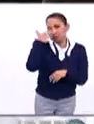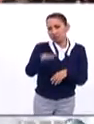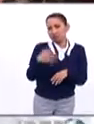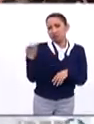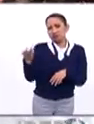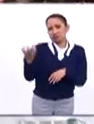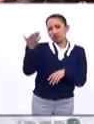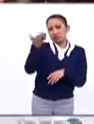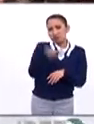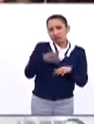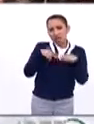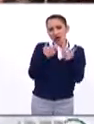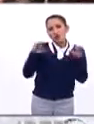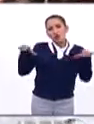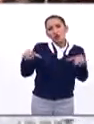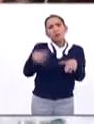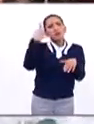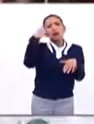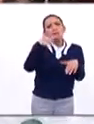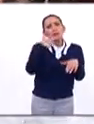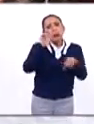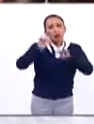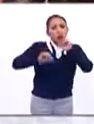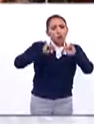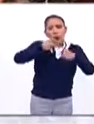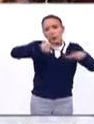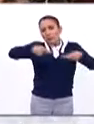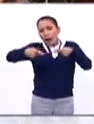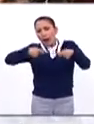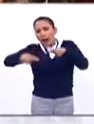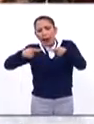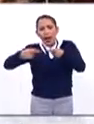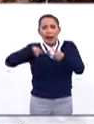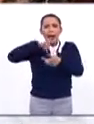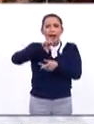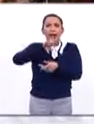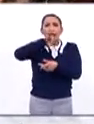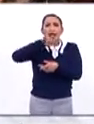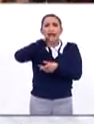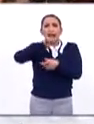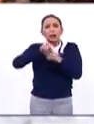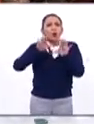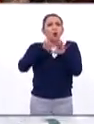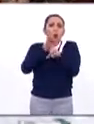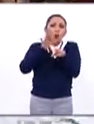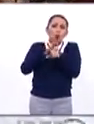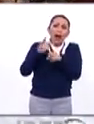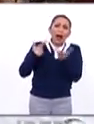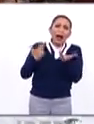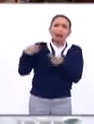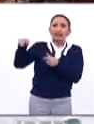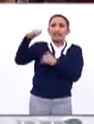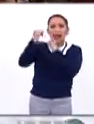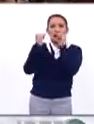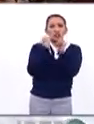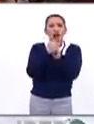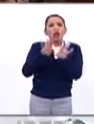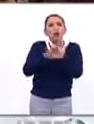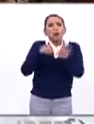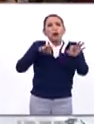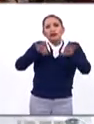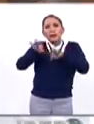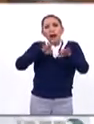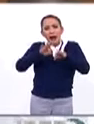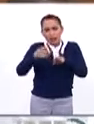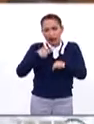este tipo de reuniones sirven para ir delineando lo que serían los ejes, ¿no? Las estrategias de política internacional. Ya